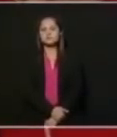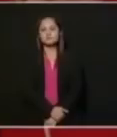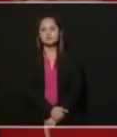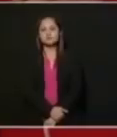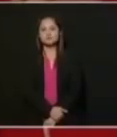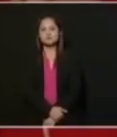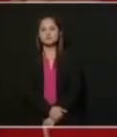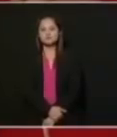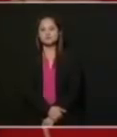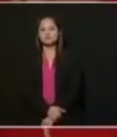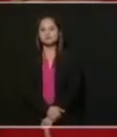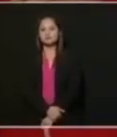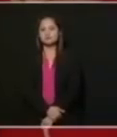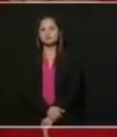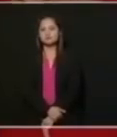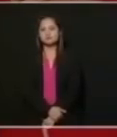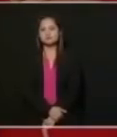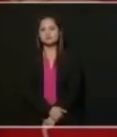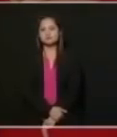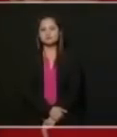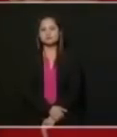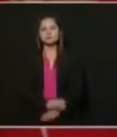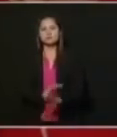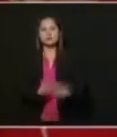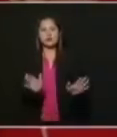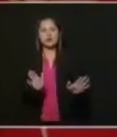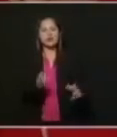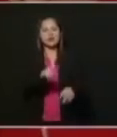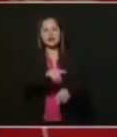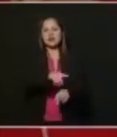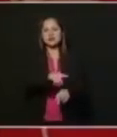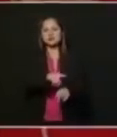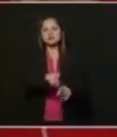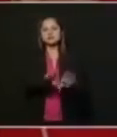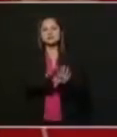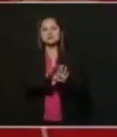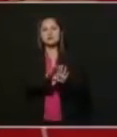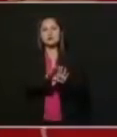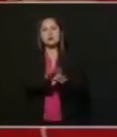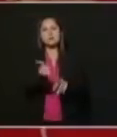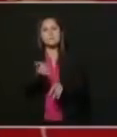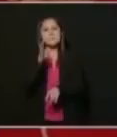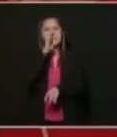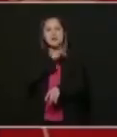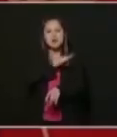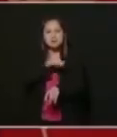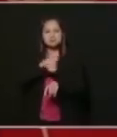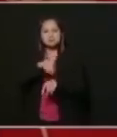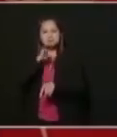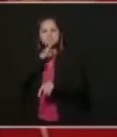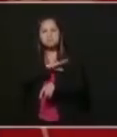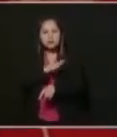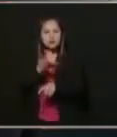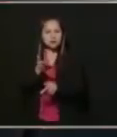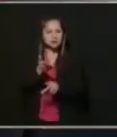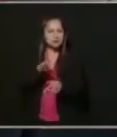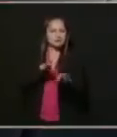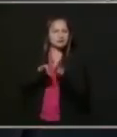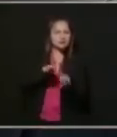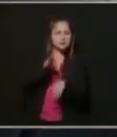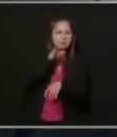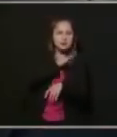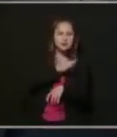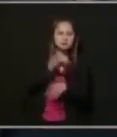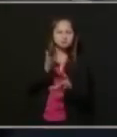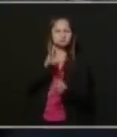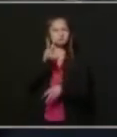no tienes por qué dedicarte a esas actividades. Así